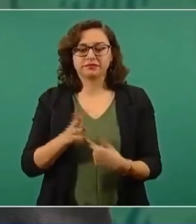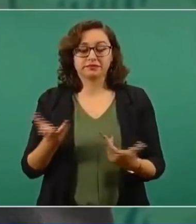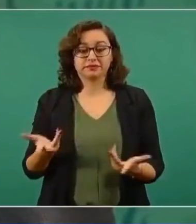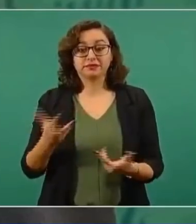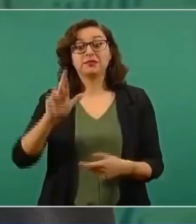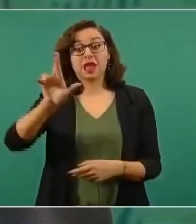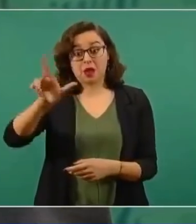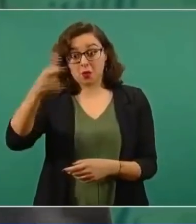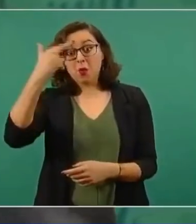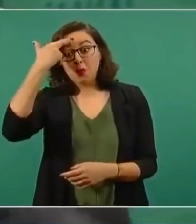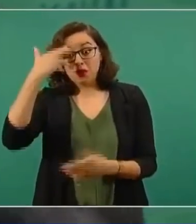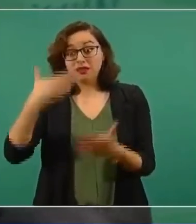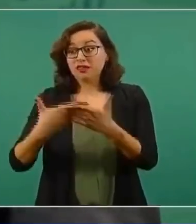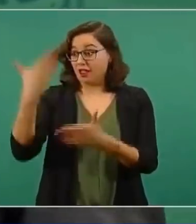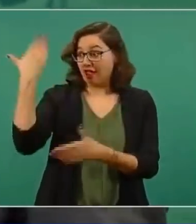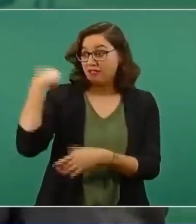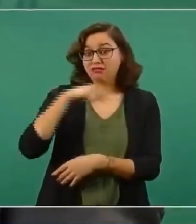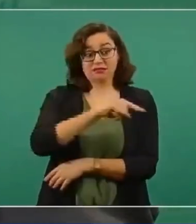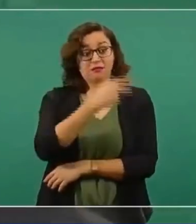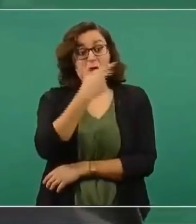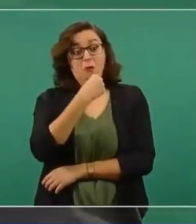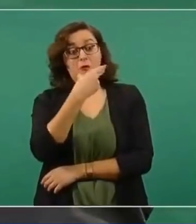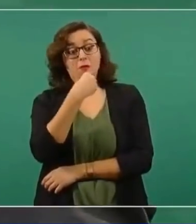cómo Salinas